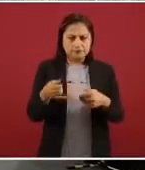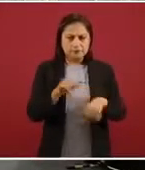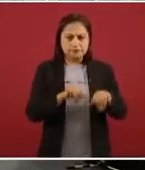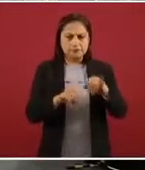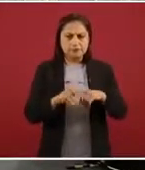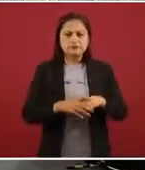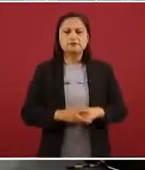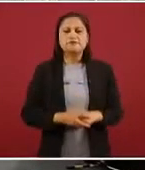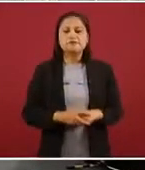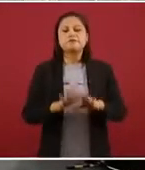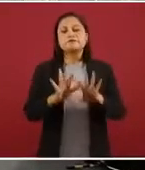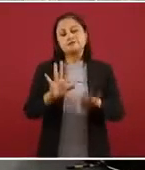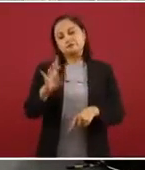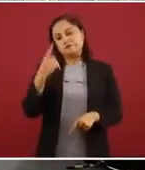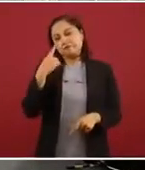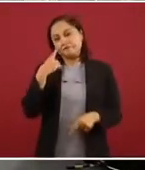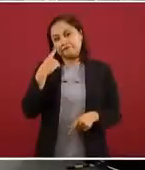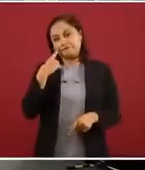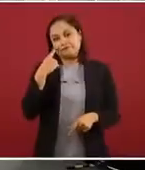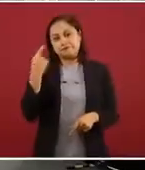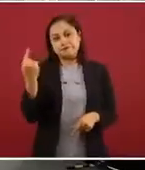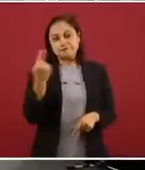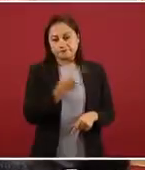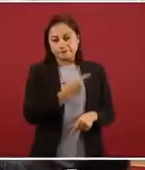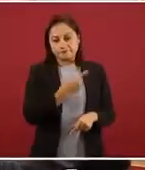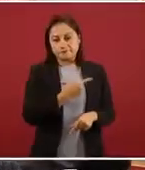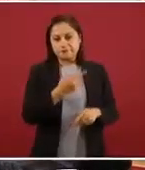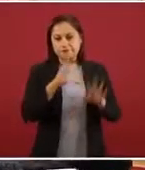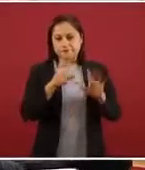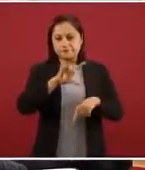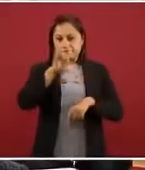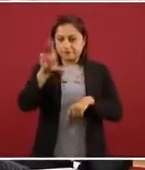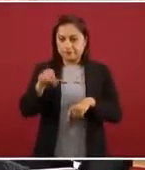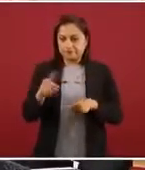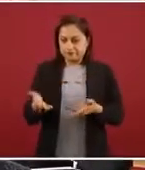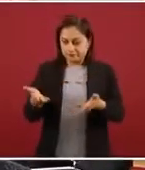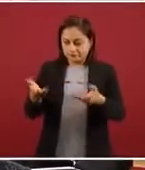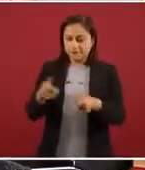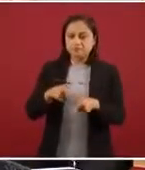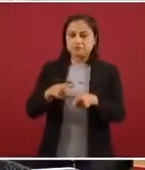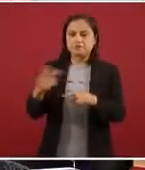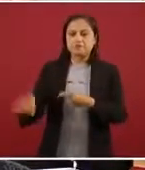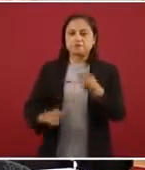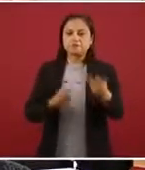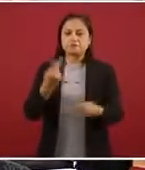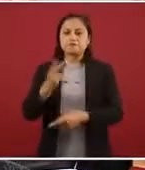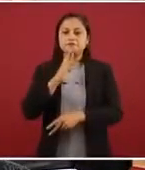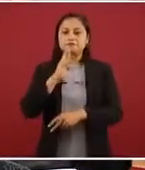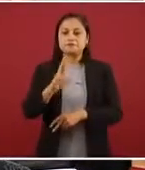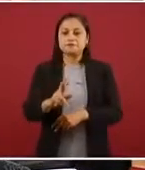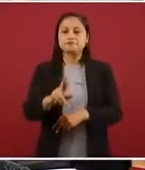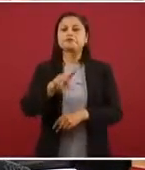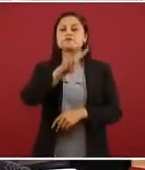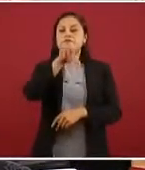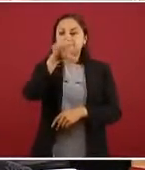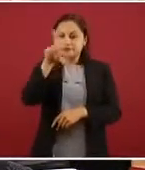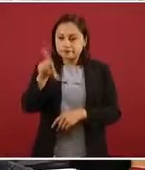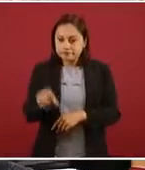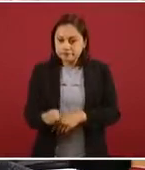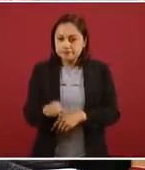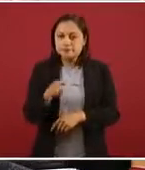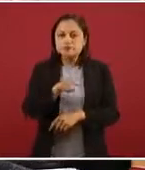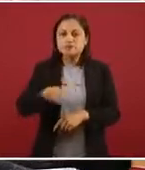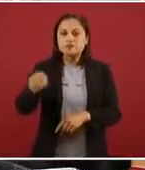Bueno, nada más para después le seguimos y para que se sepa qué